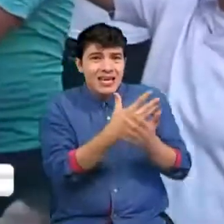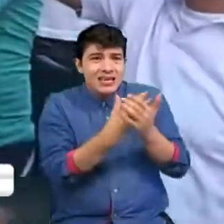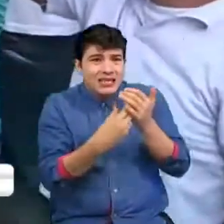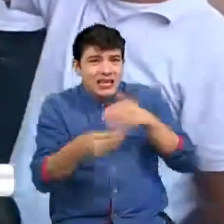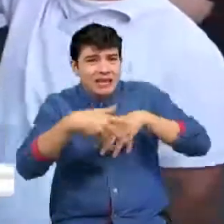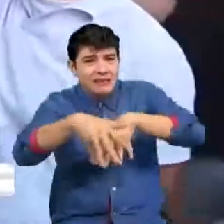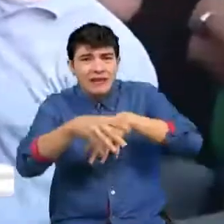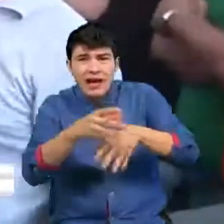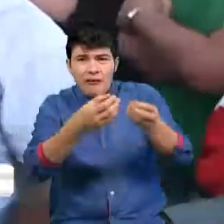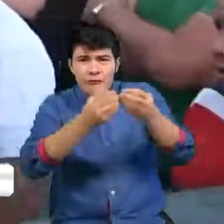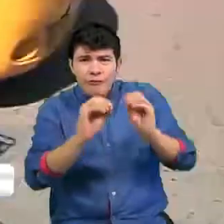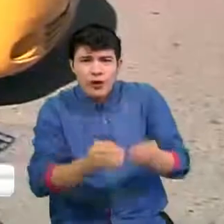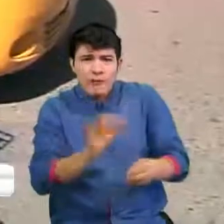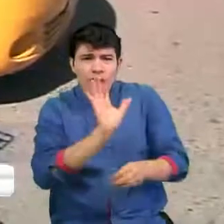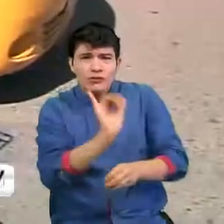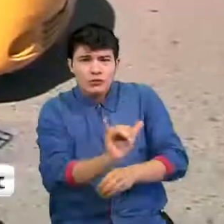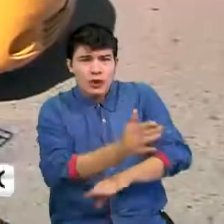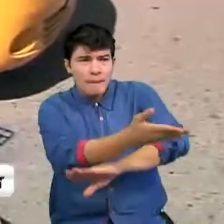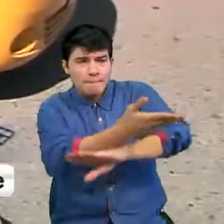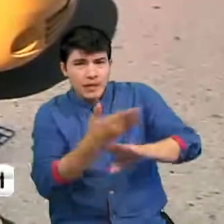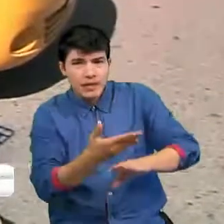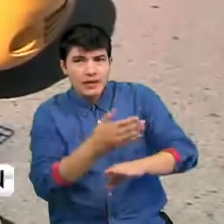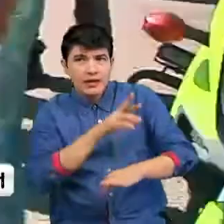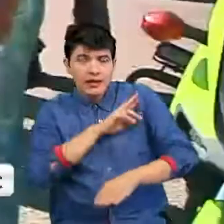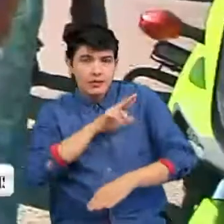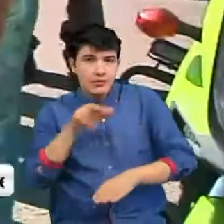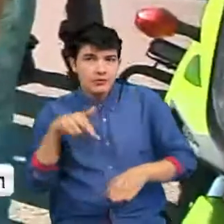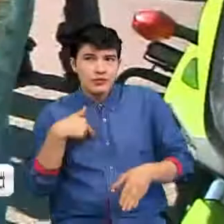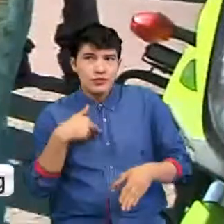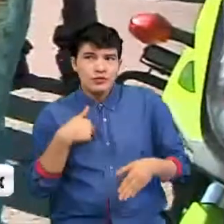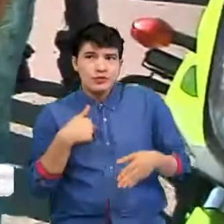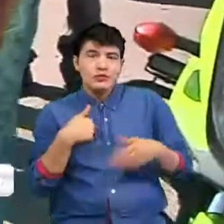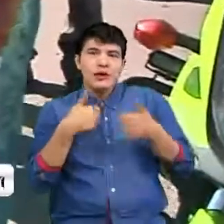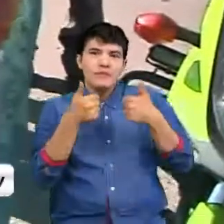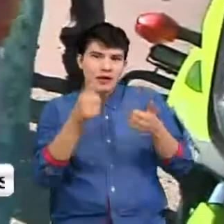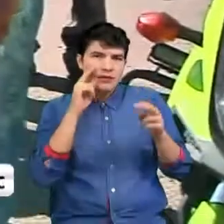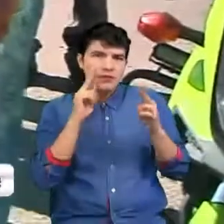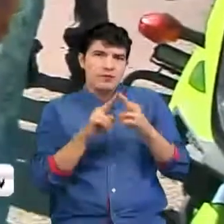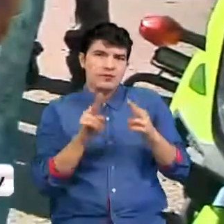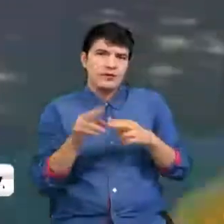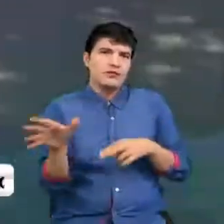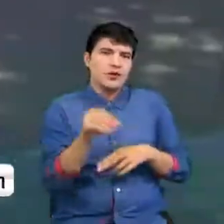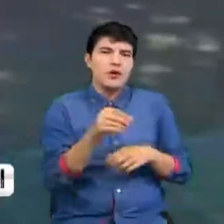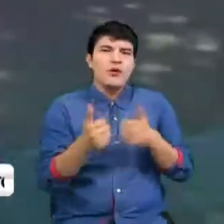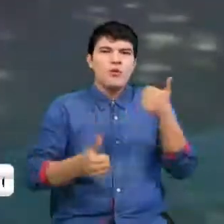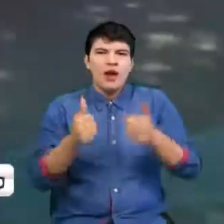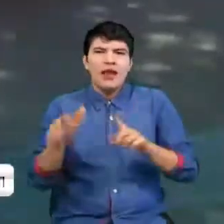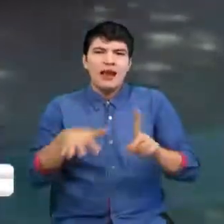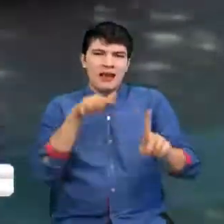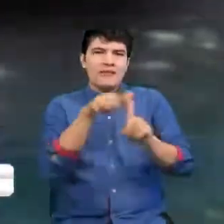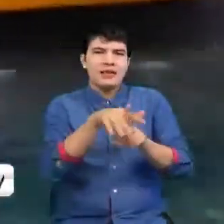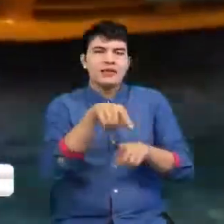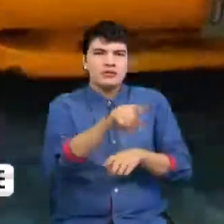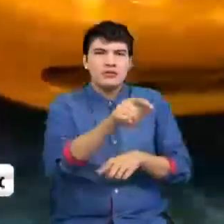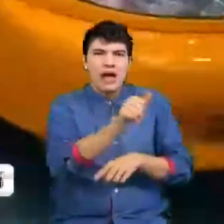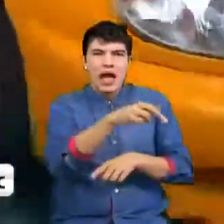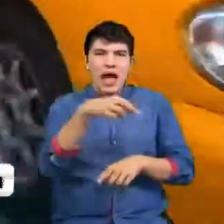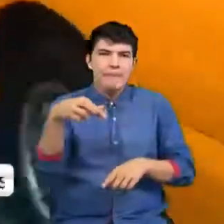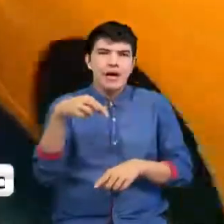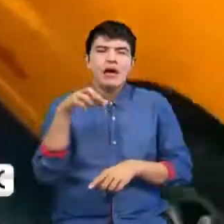reclamar lo que para nosotros es bien conocido por todos que la afectación de las plataformas tecnológicas